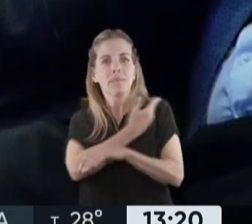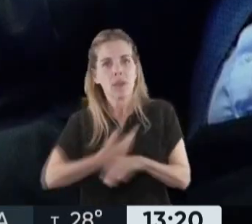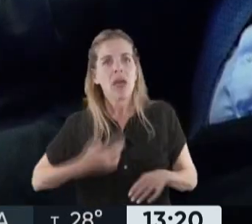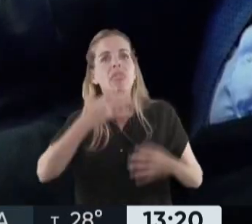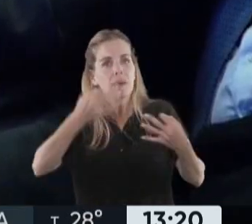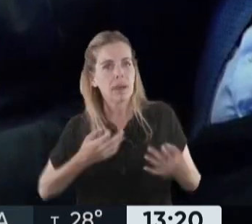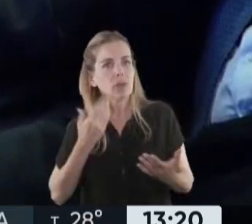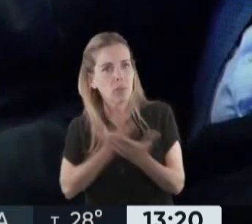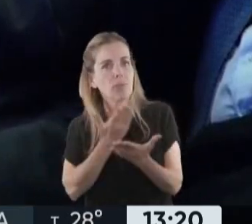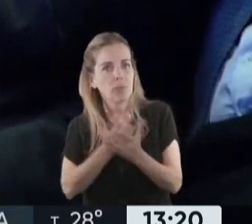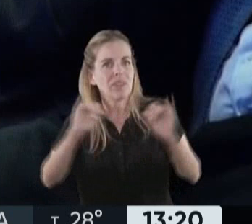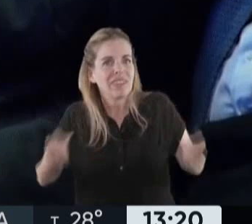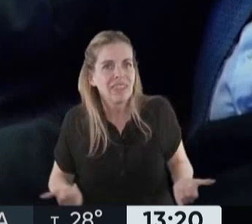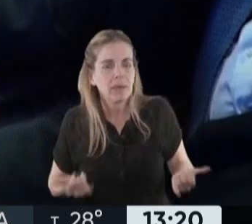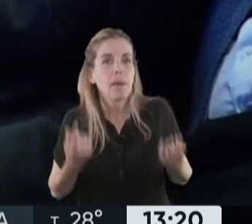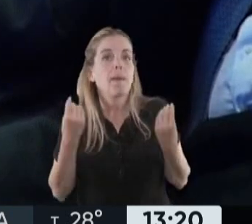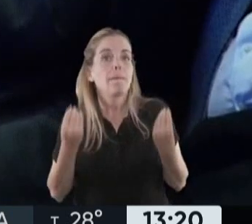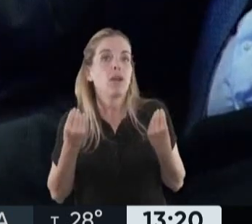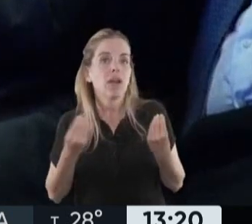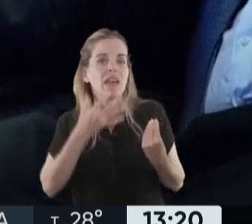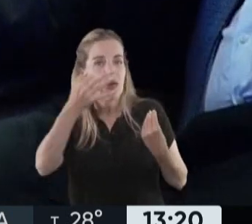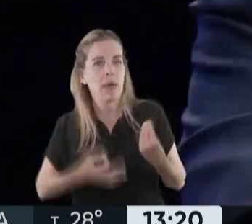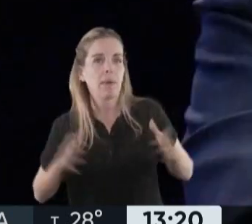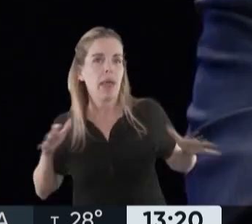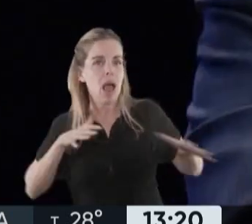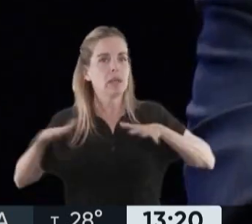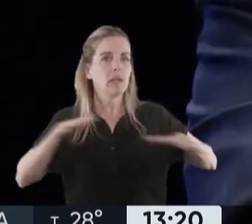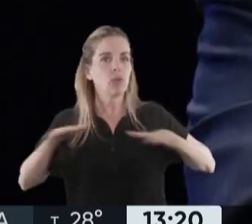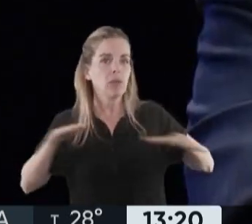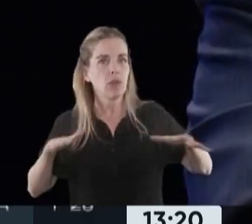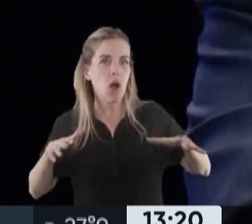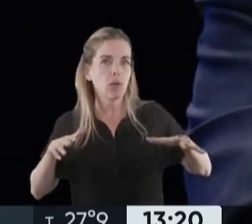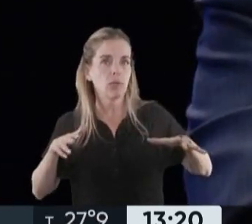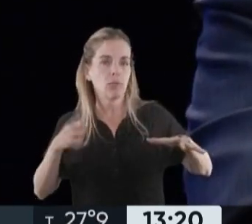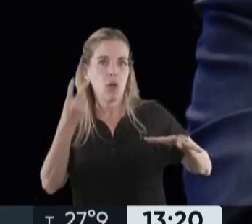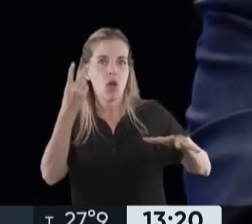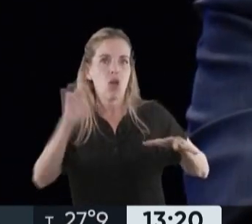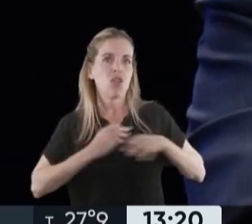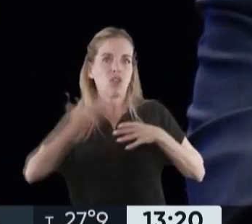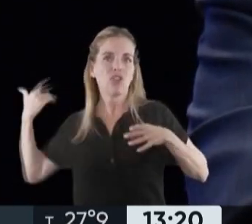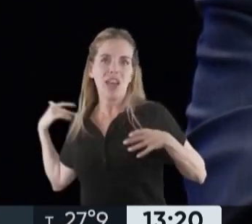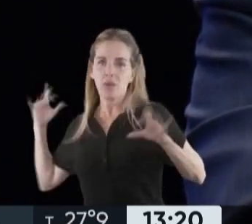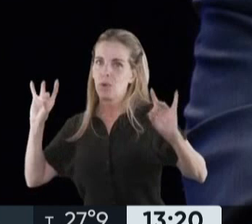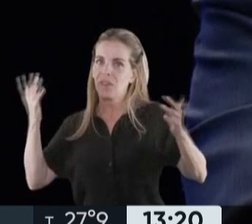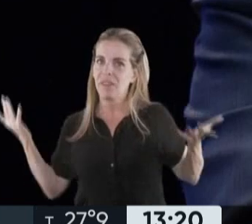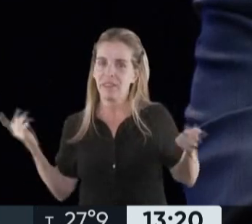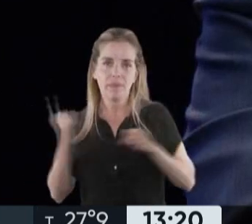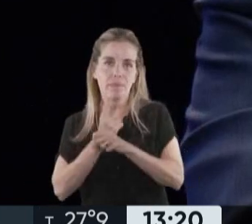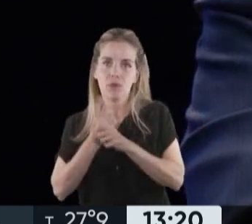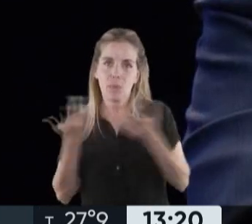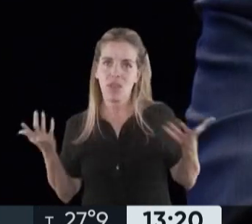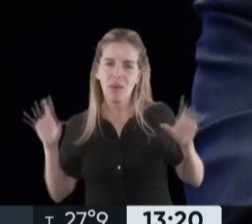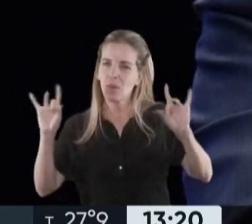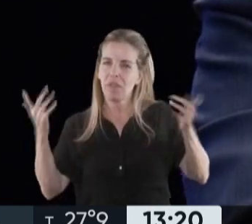hace mucho tiempo, pero lo que es cierto es que el escenario no estaba dado. Porque era muy